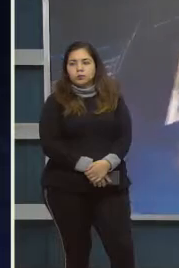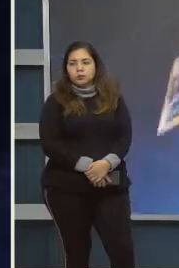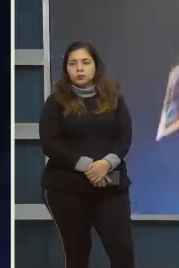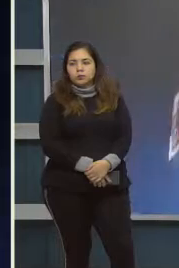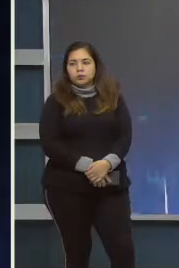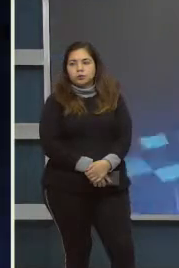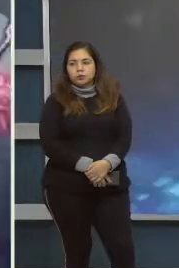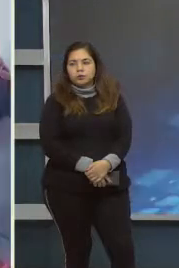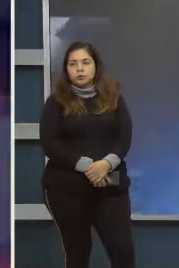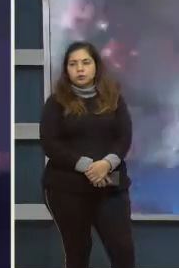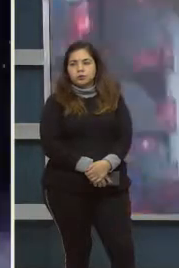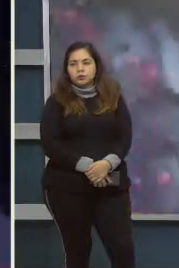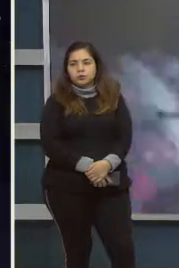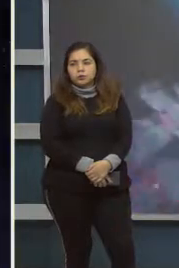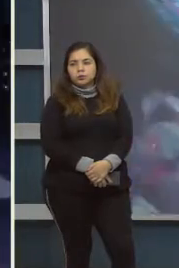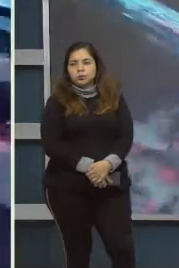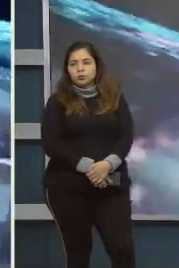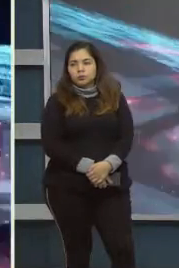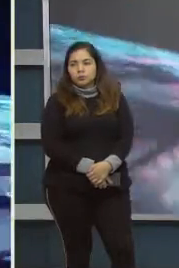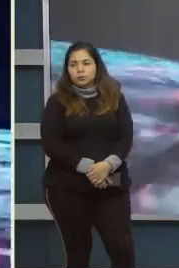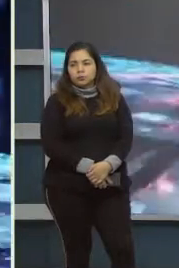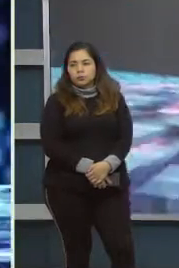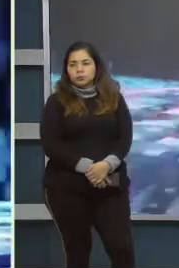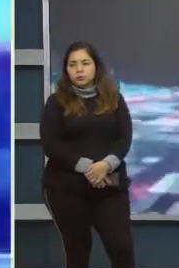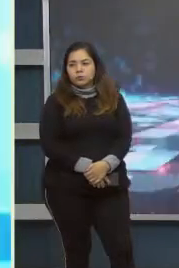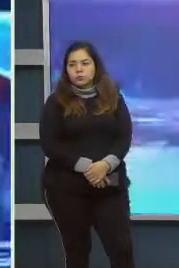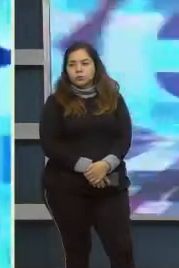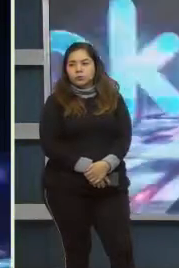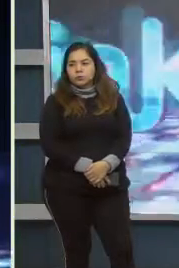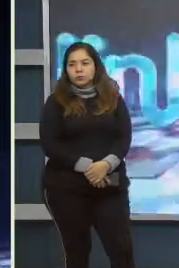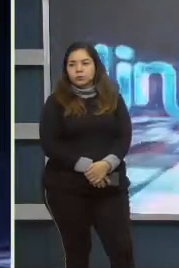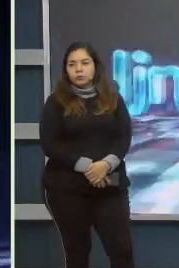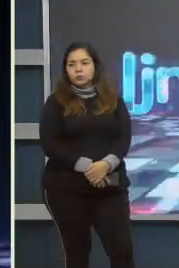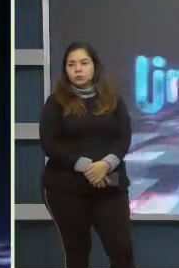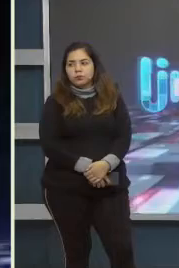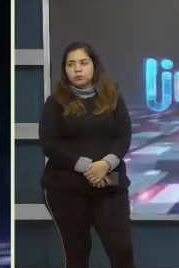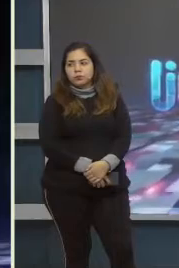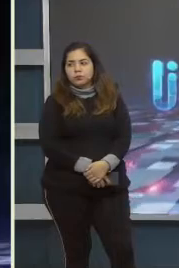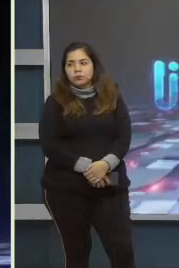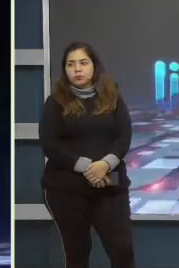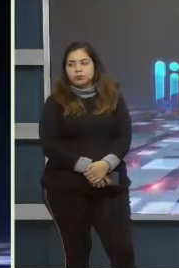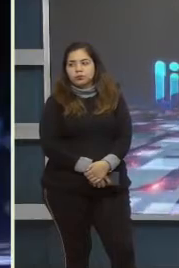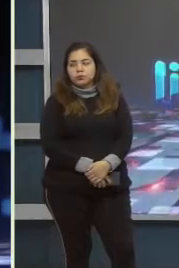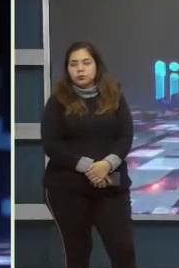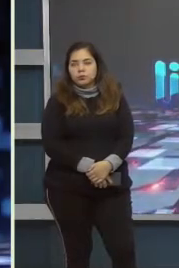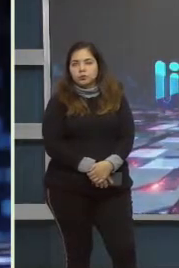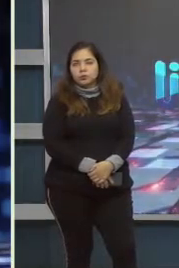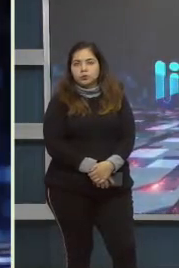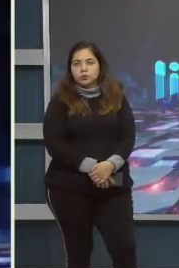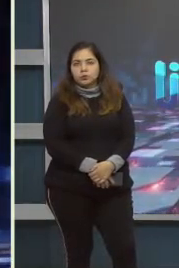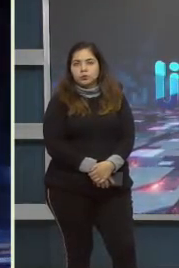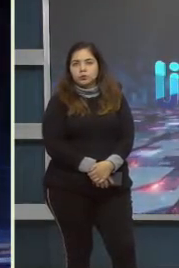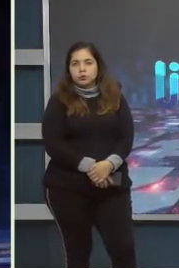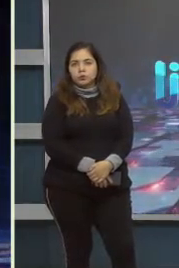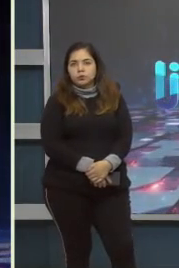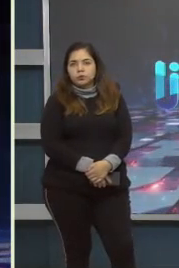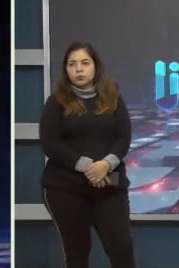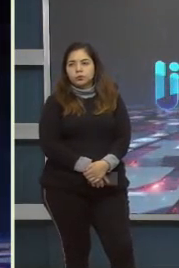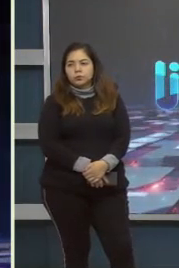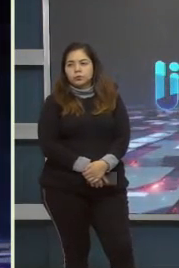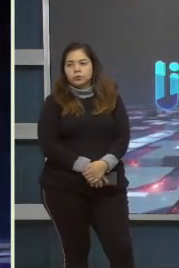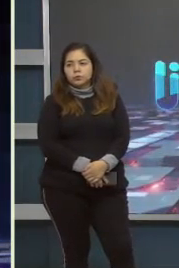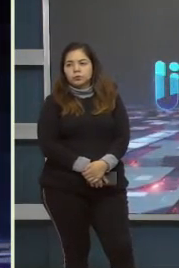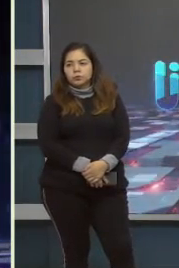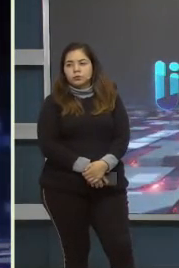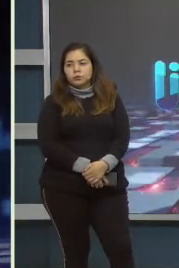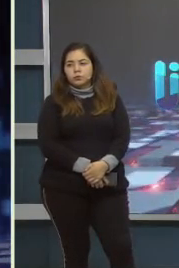como puede ser enfermería, y hay otras que permiten su desarrollo áulico. Entonces,